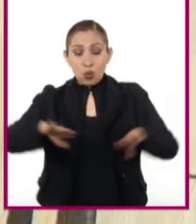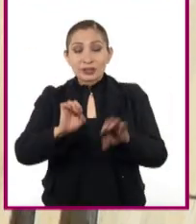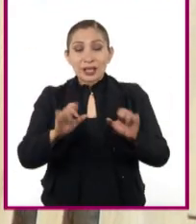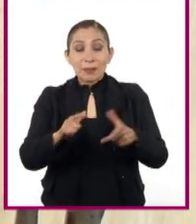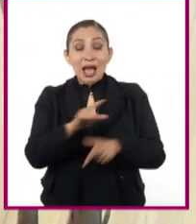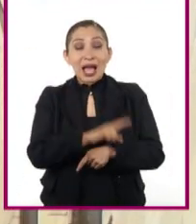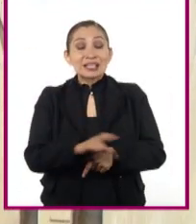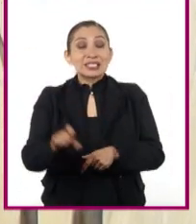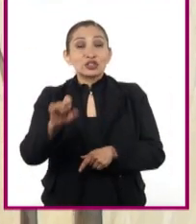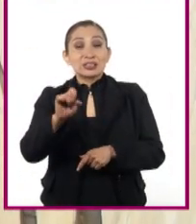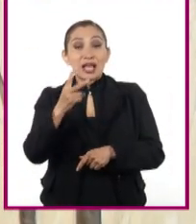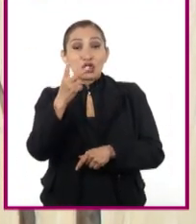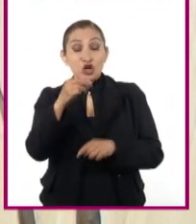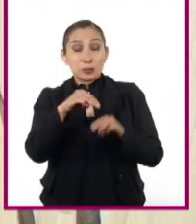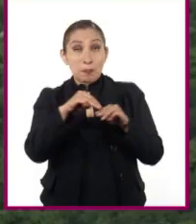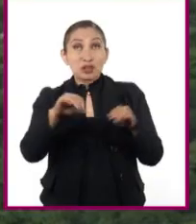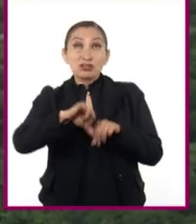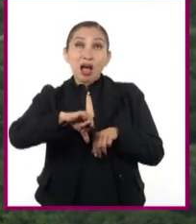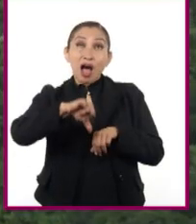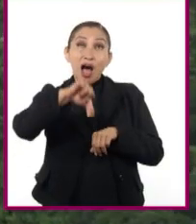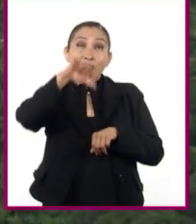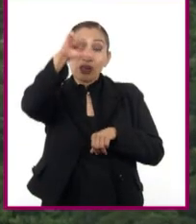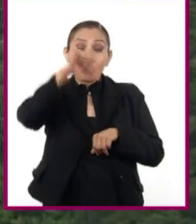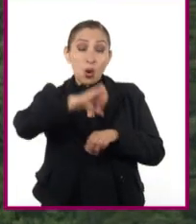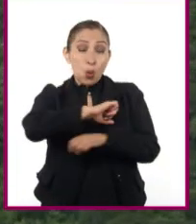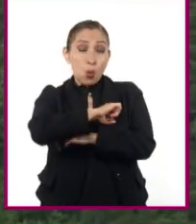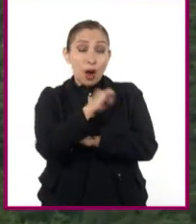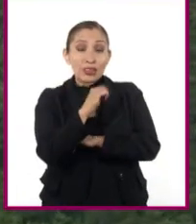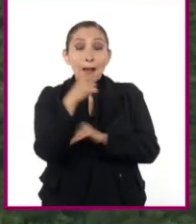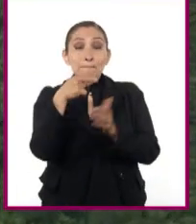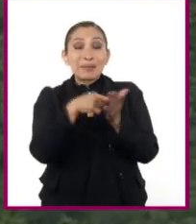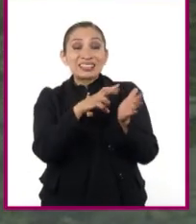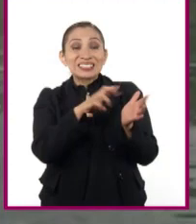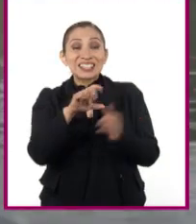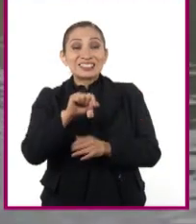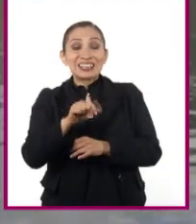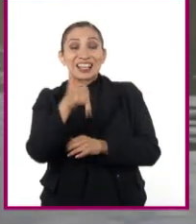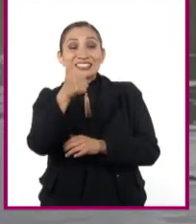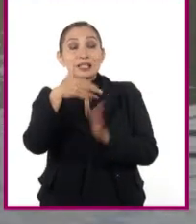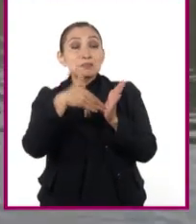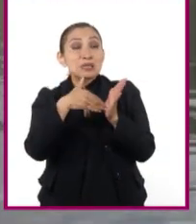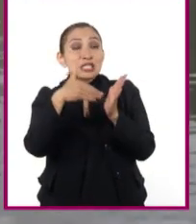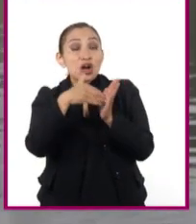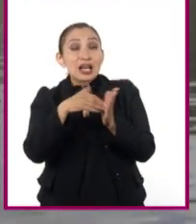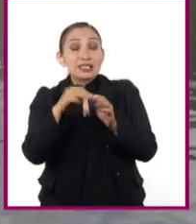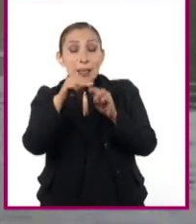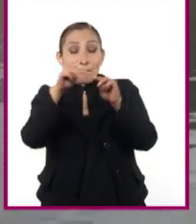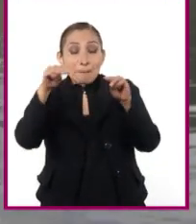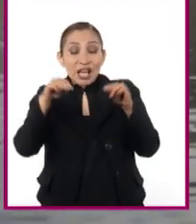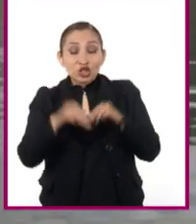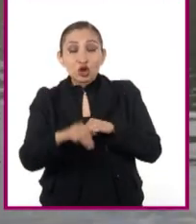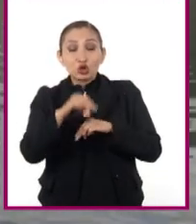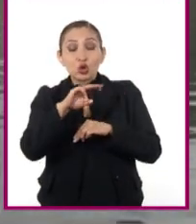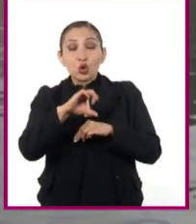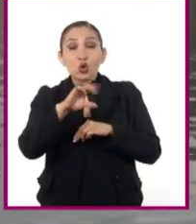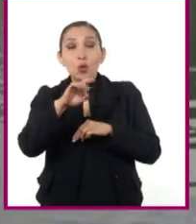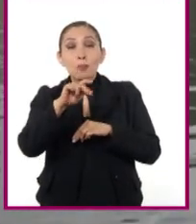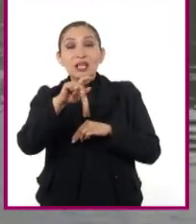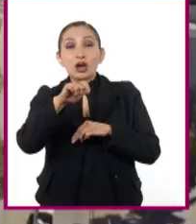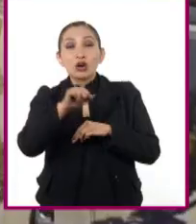de 262 metros de altura y su capacidad de 1.376 millones de metros cúbicos de